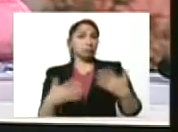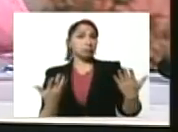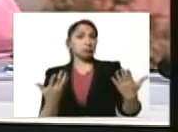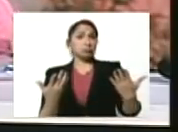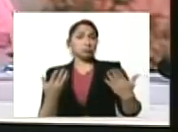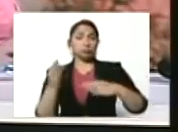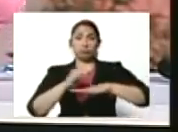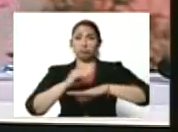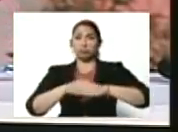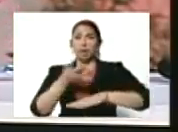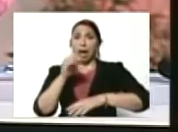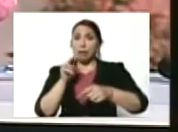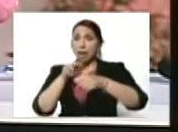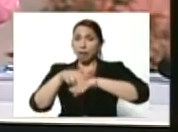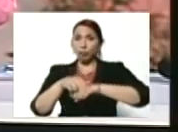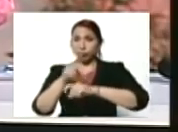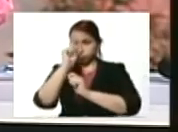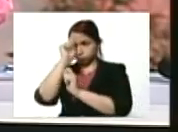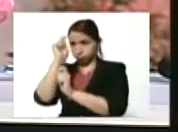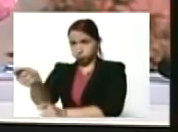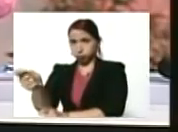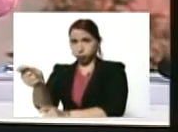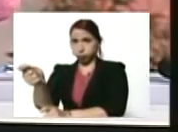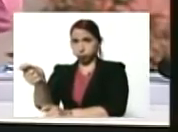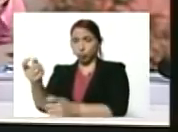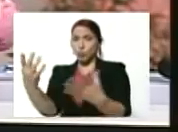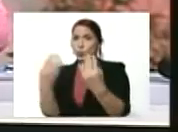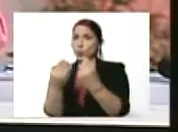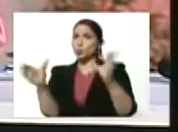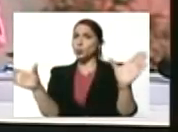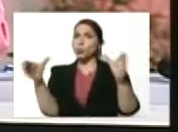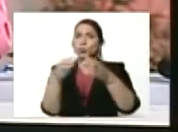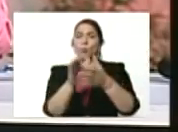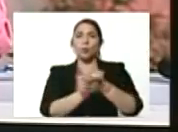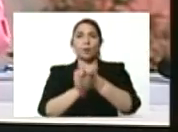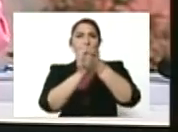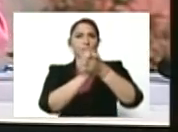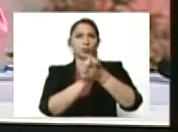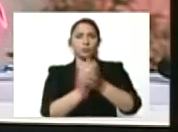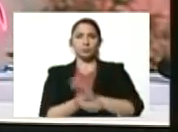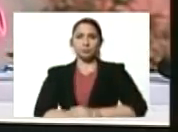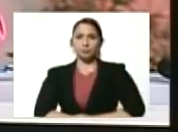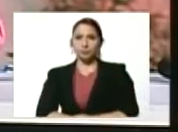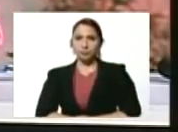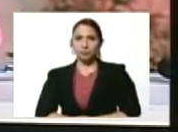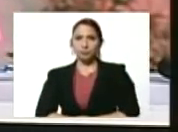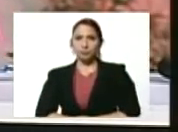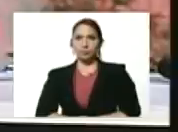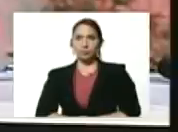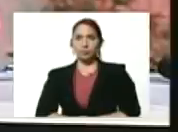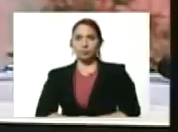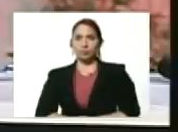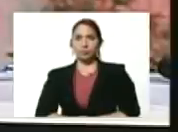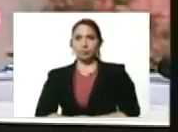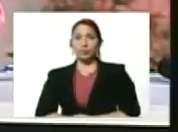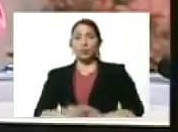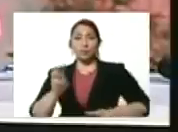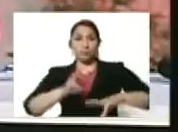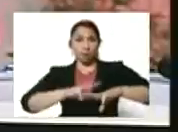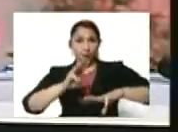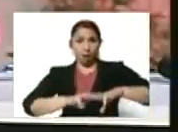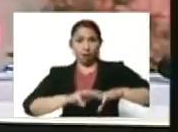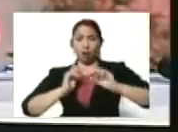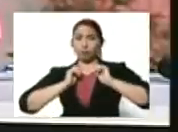Aquí tengo a Héctor, yo encargué a Héctor junto al grupo de compañeros, Blanca Ecao,